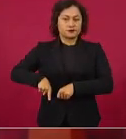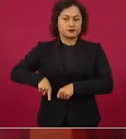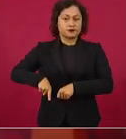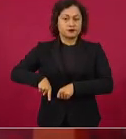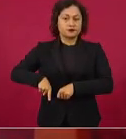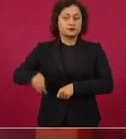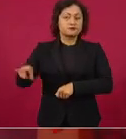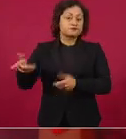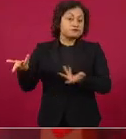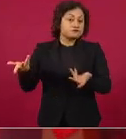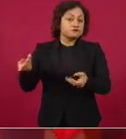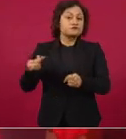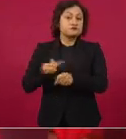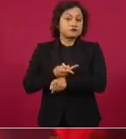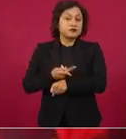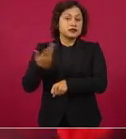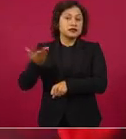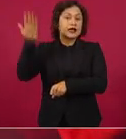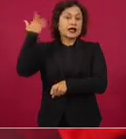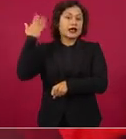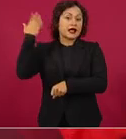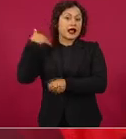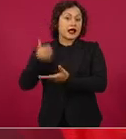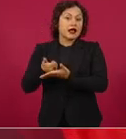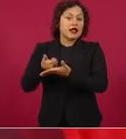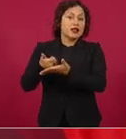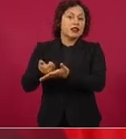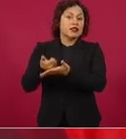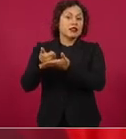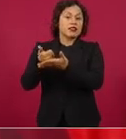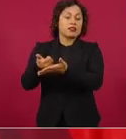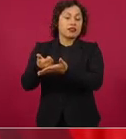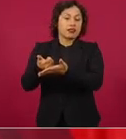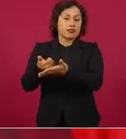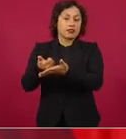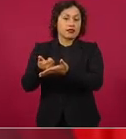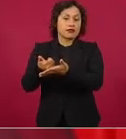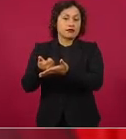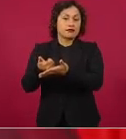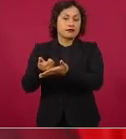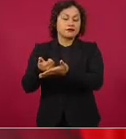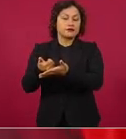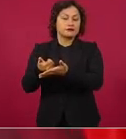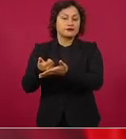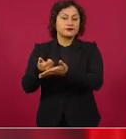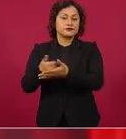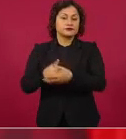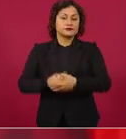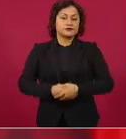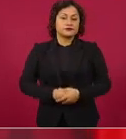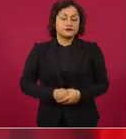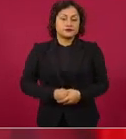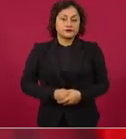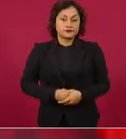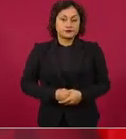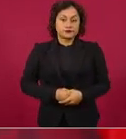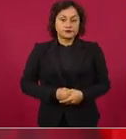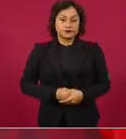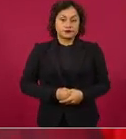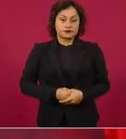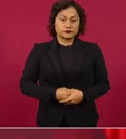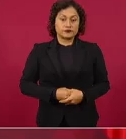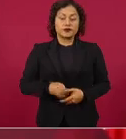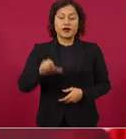que eran los que ayudaban a los que destruyen el